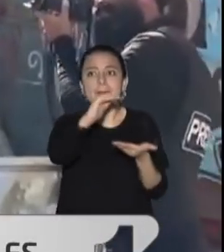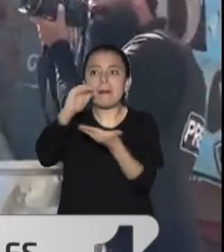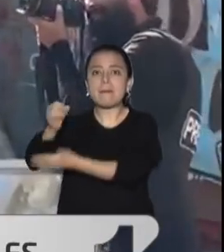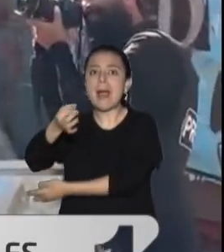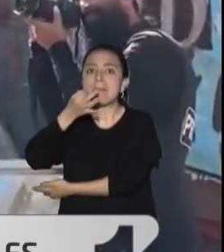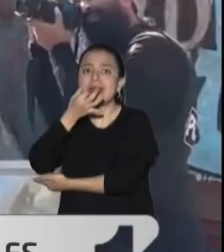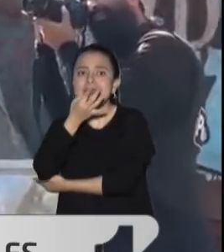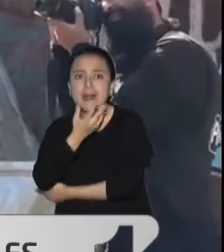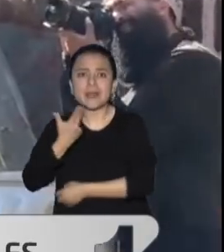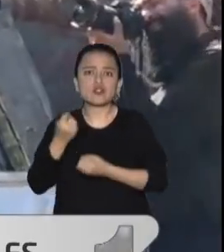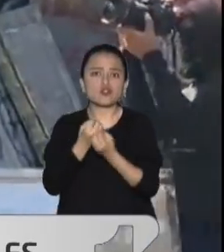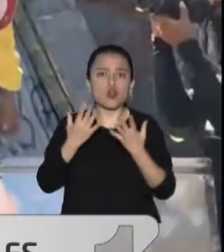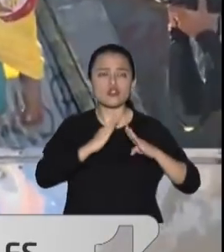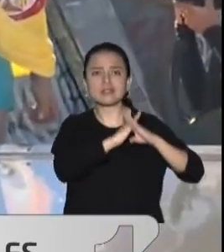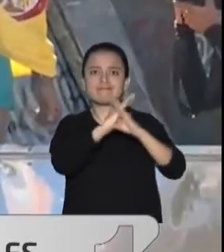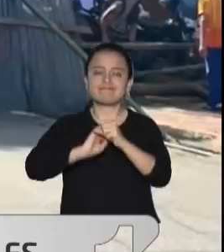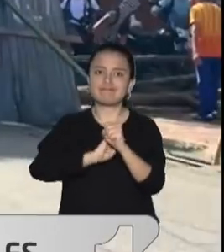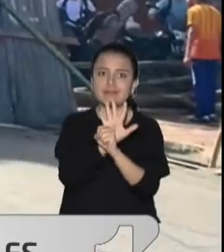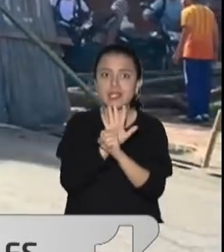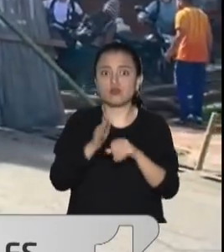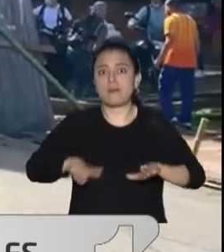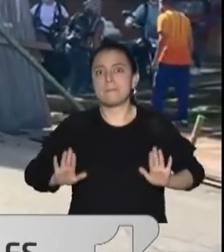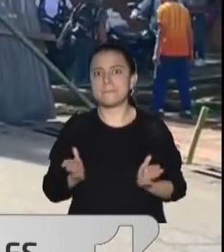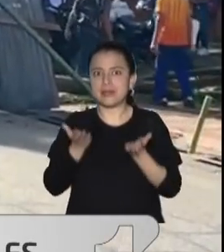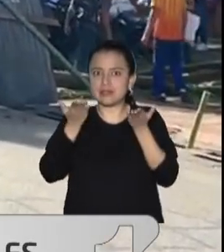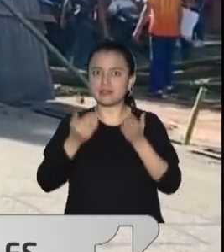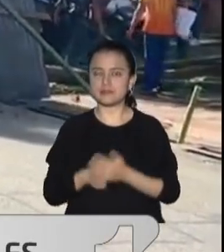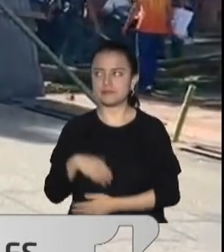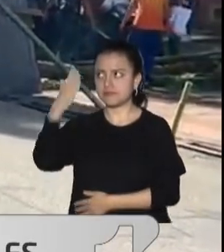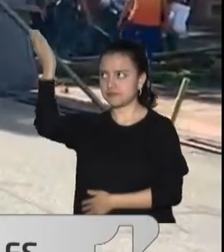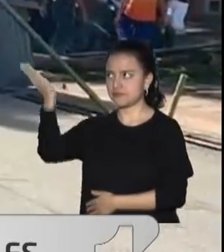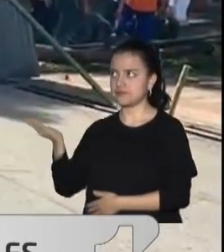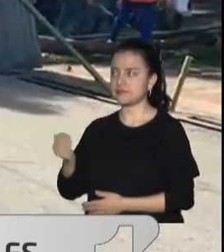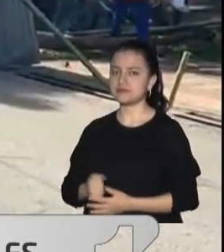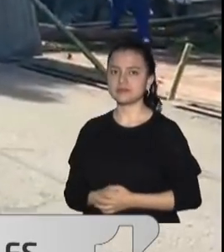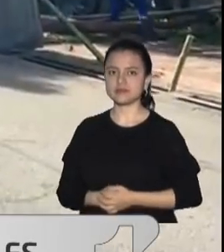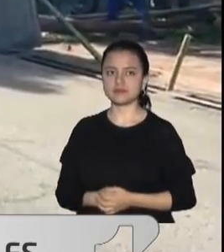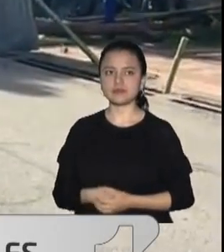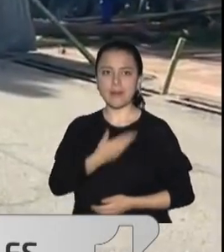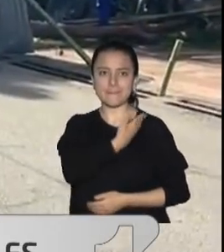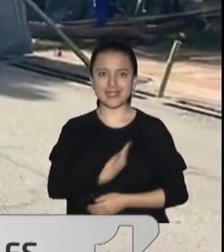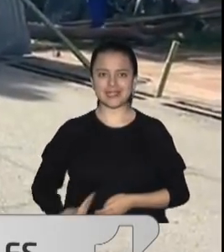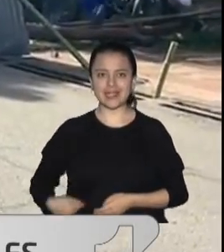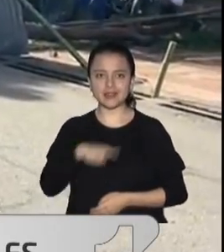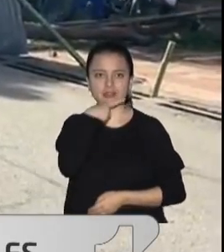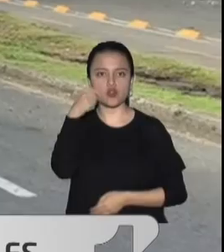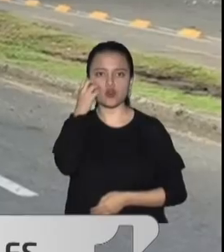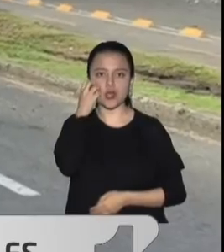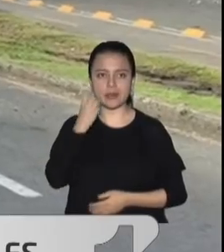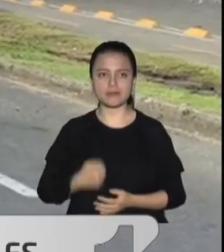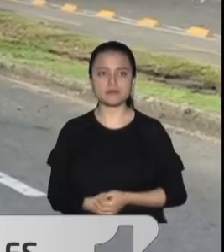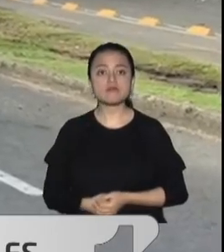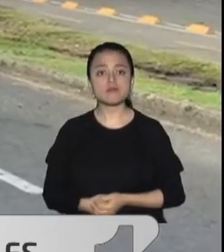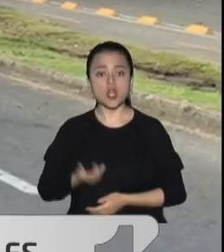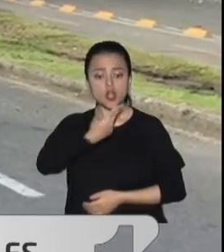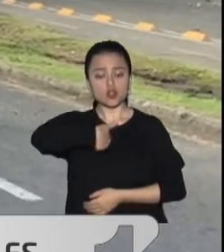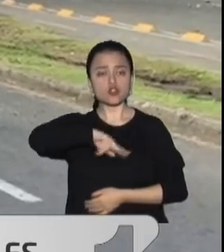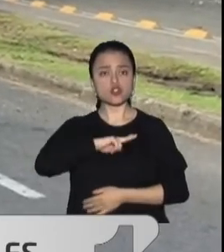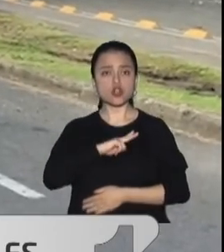el despliegue de la fuerza pública para desbloquear las vías. Hemos dado instrucciones a todos los niveles de fuerza